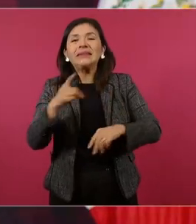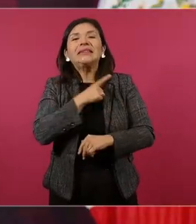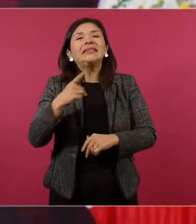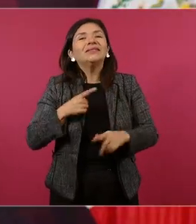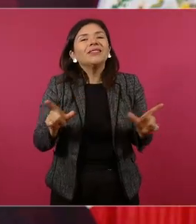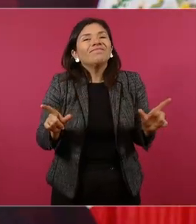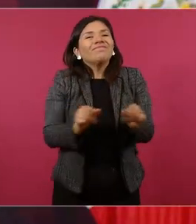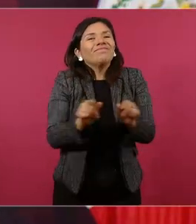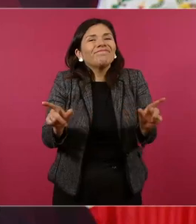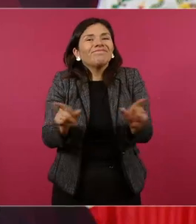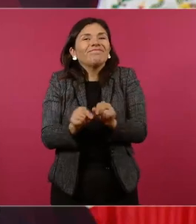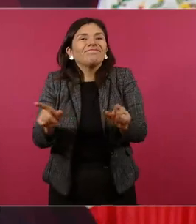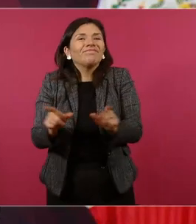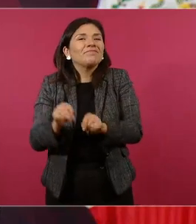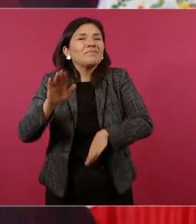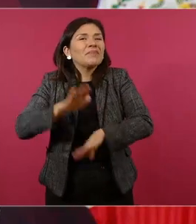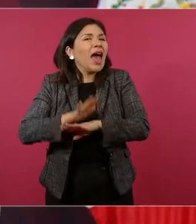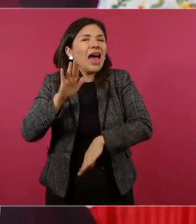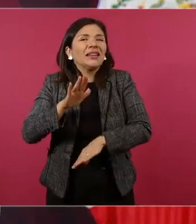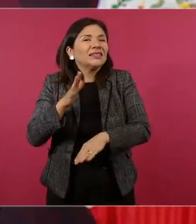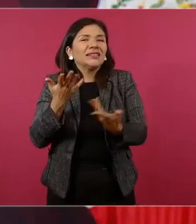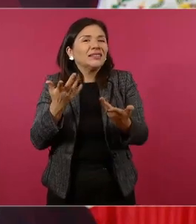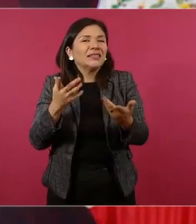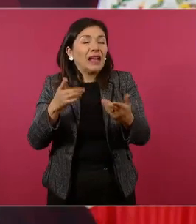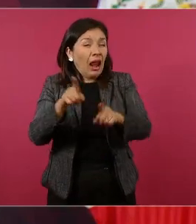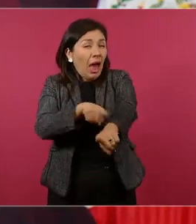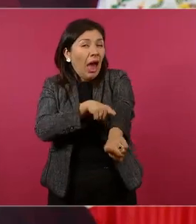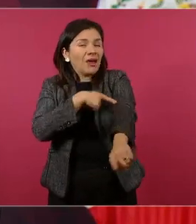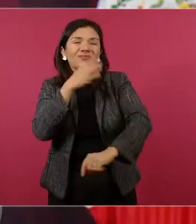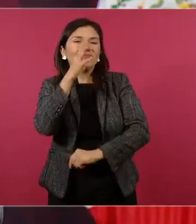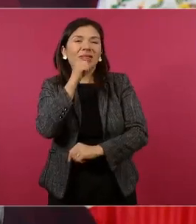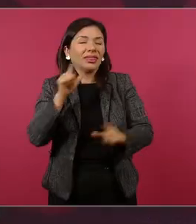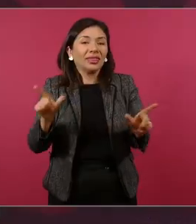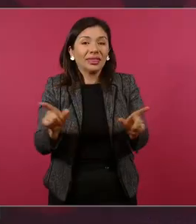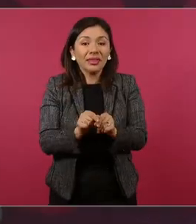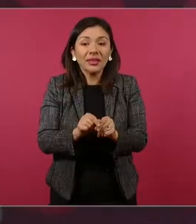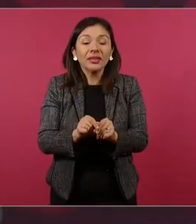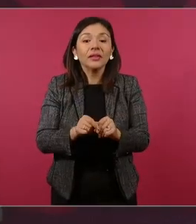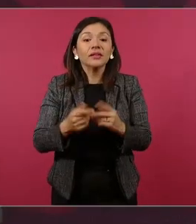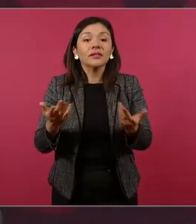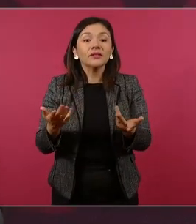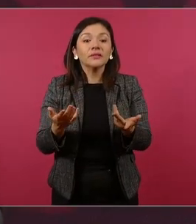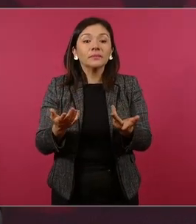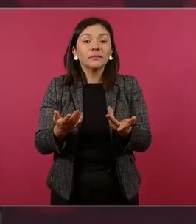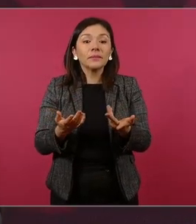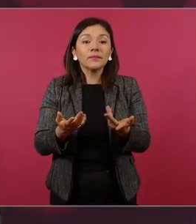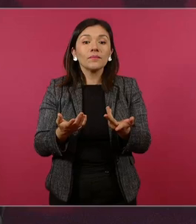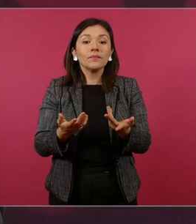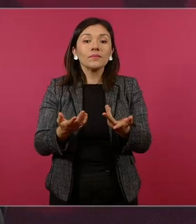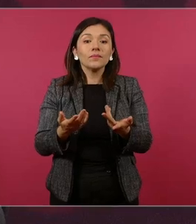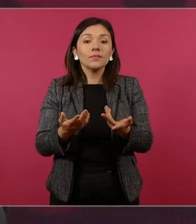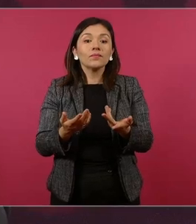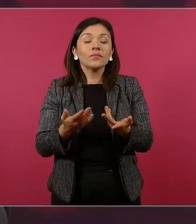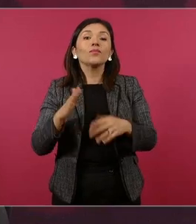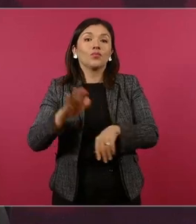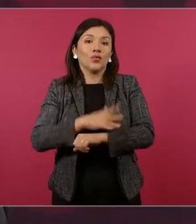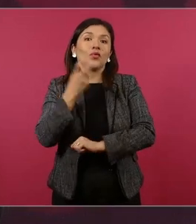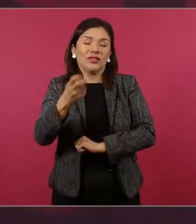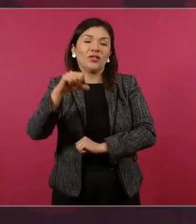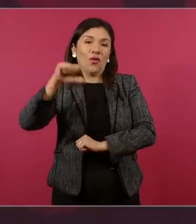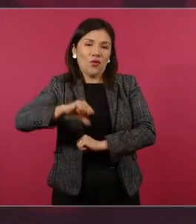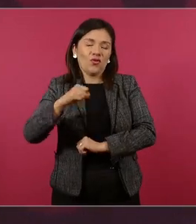resumir sintetizar Y eh aquí tenemos un poco más